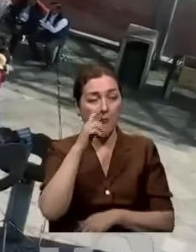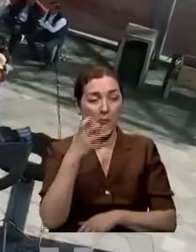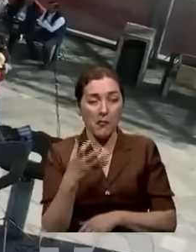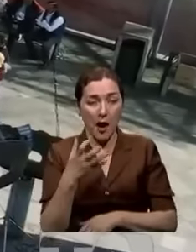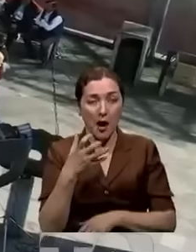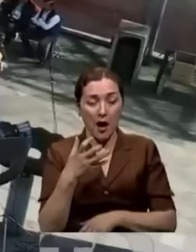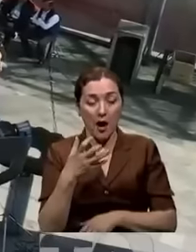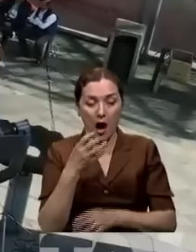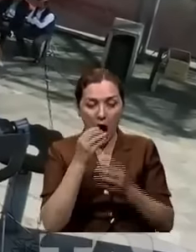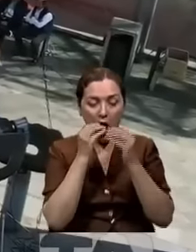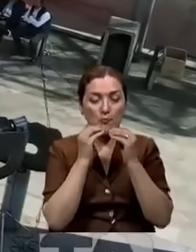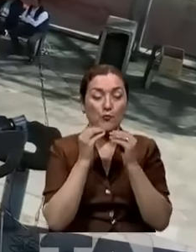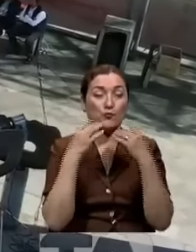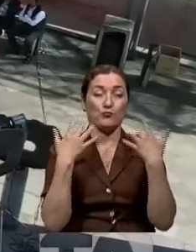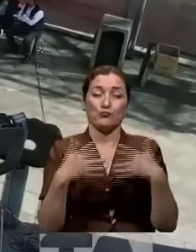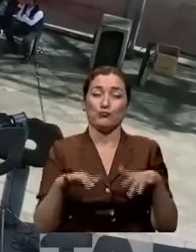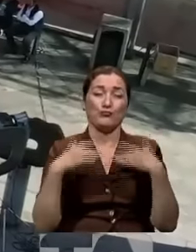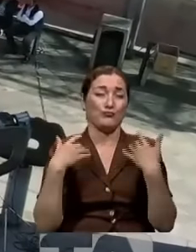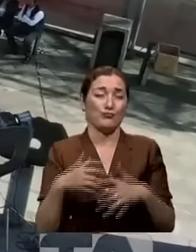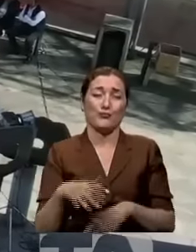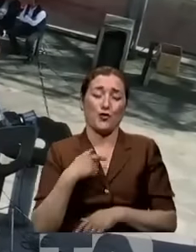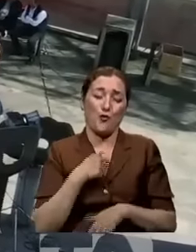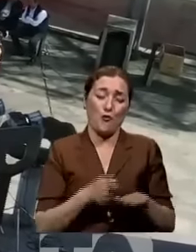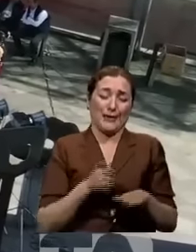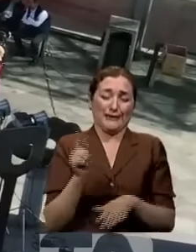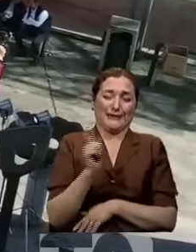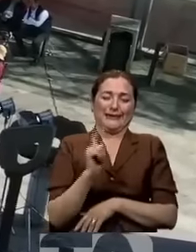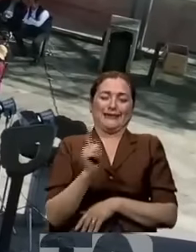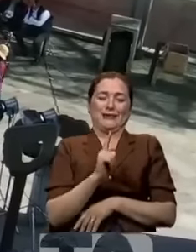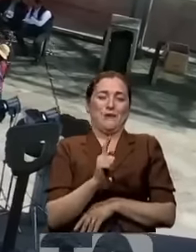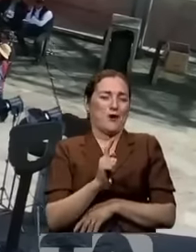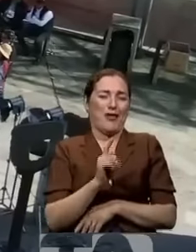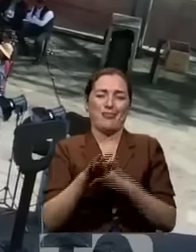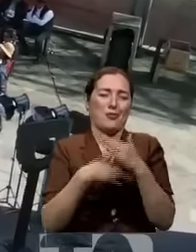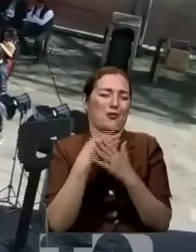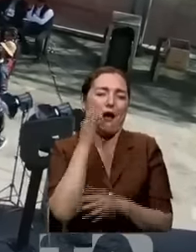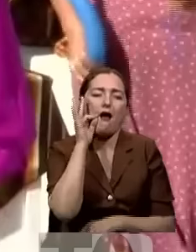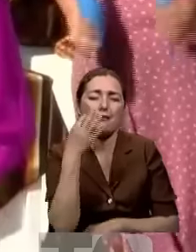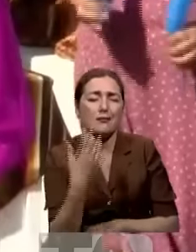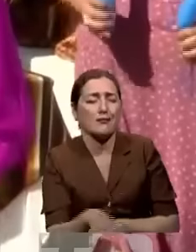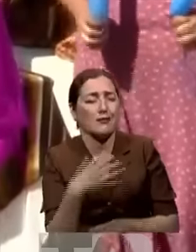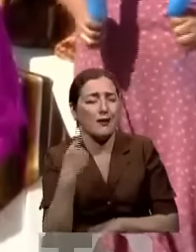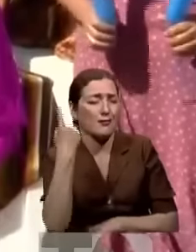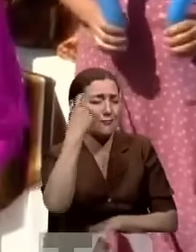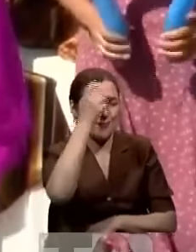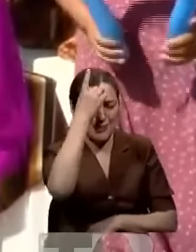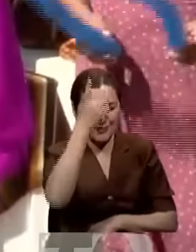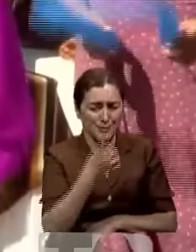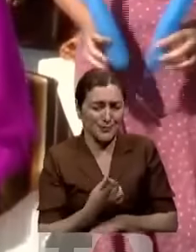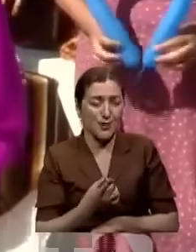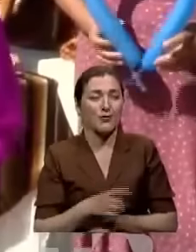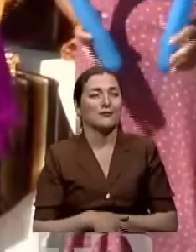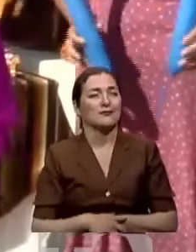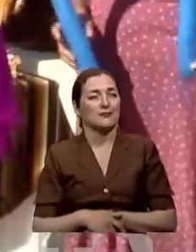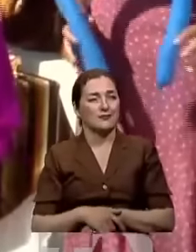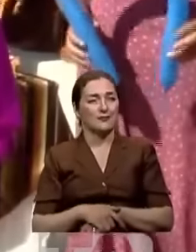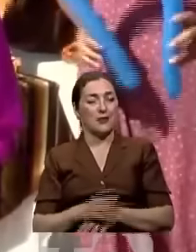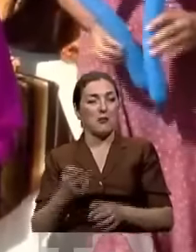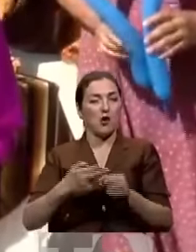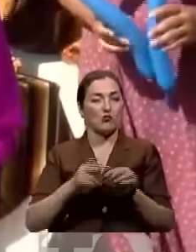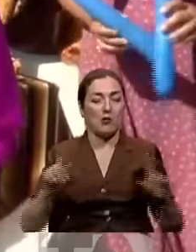quisiera ser jurado. Está también con sus votos, está con nuestro jurado. Lo que acaban de hacer nuestros participantes es